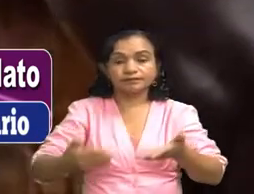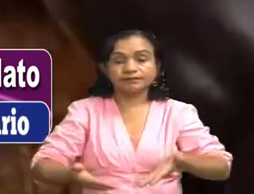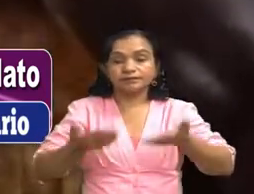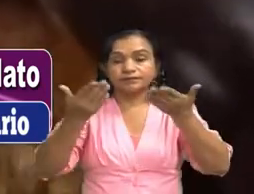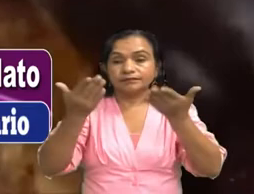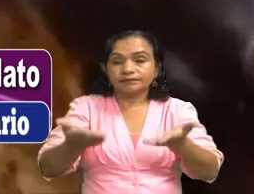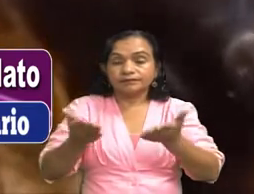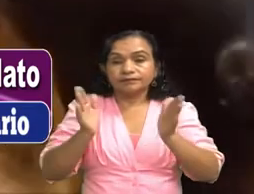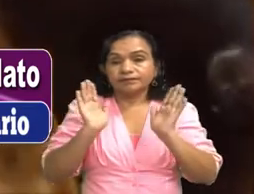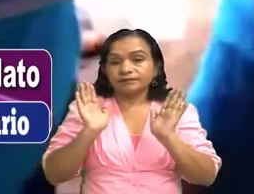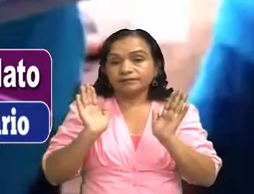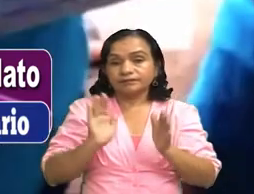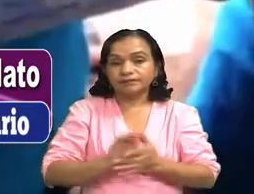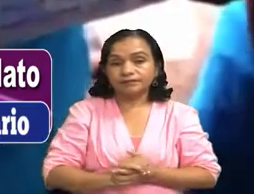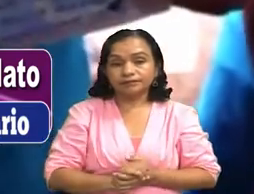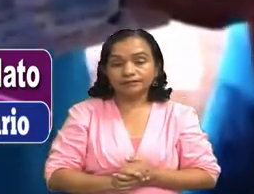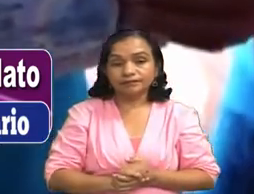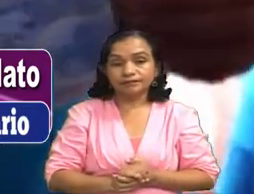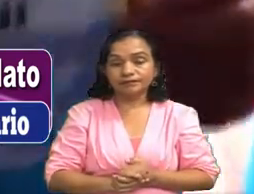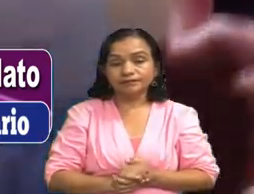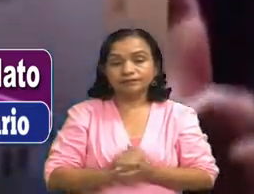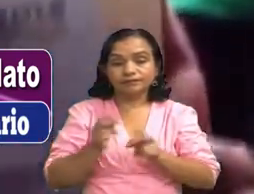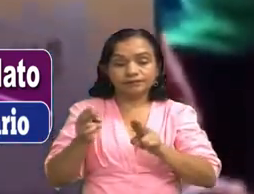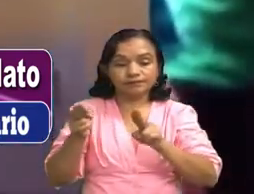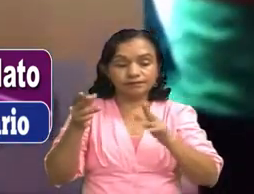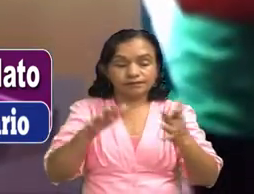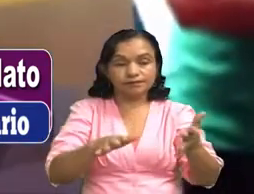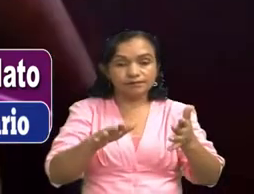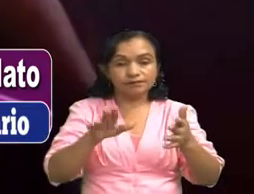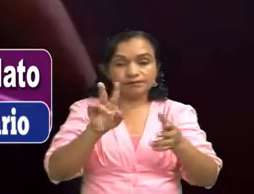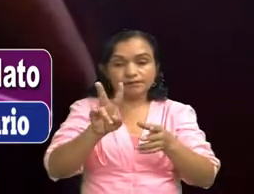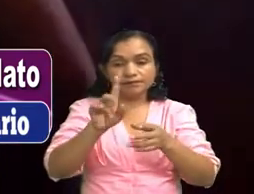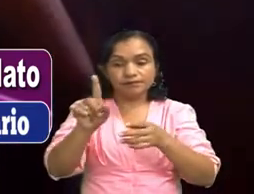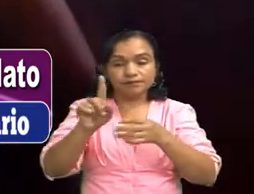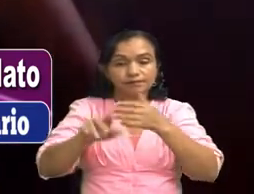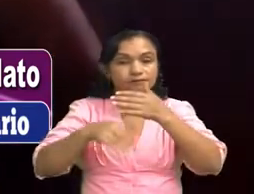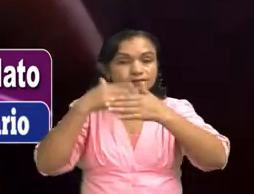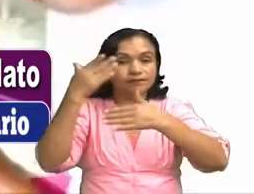eso. Casualmente, para noviembre, después del 21,